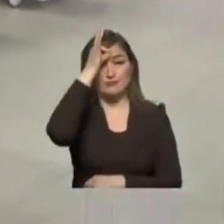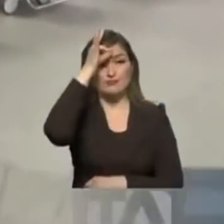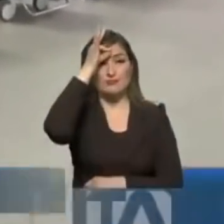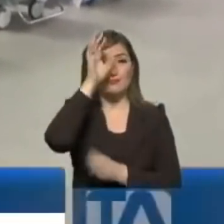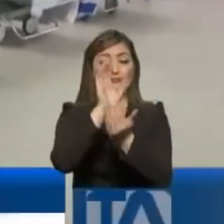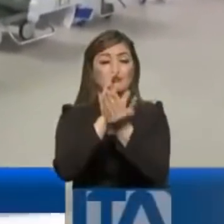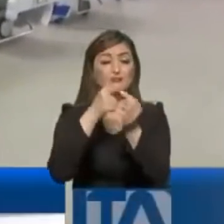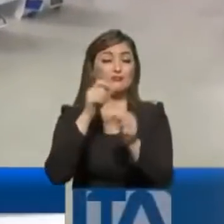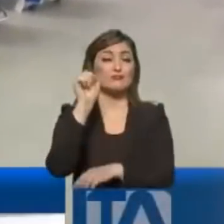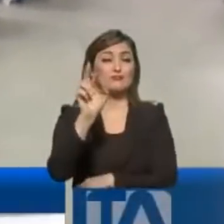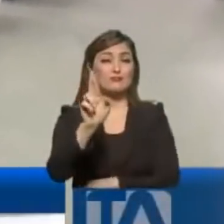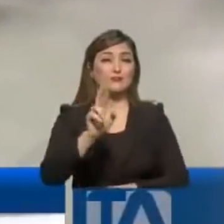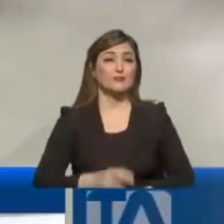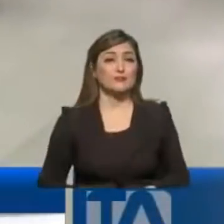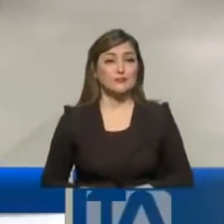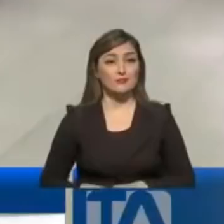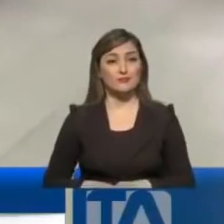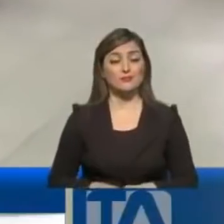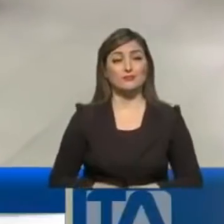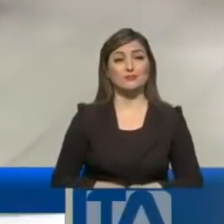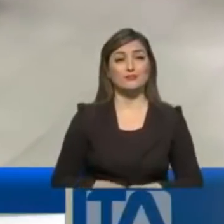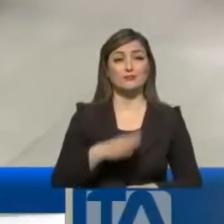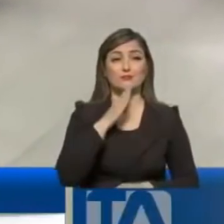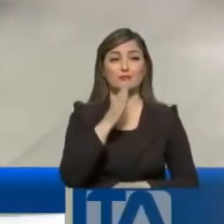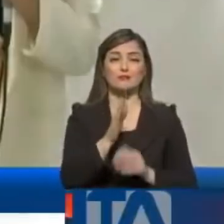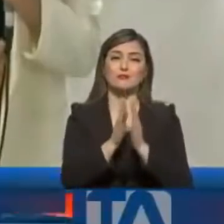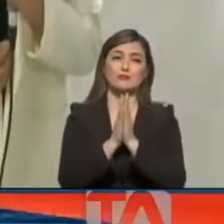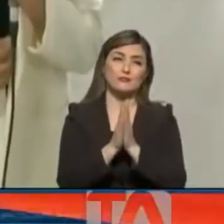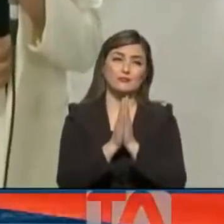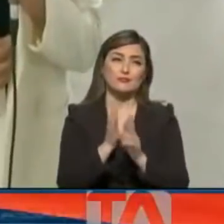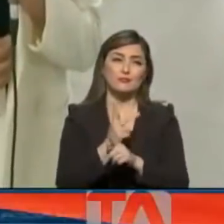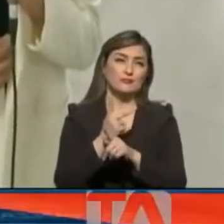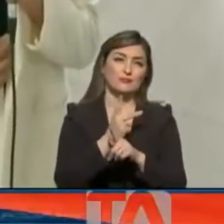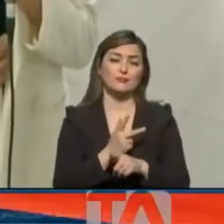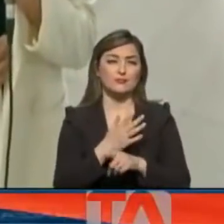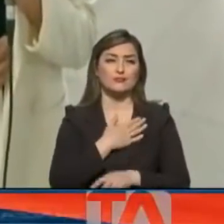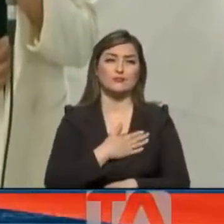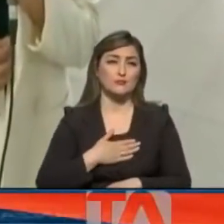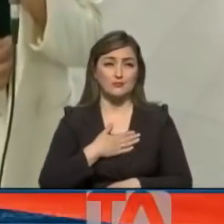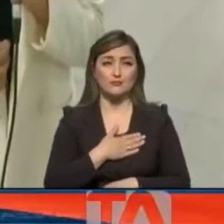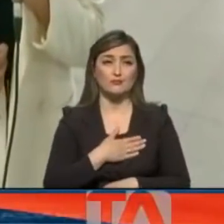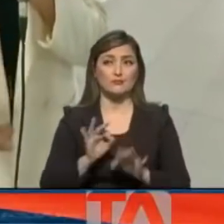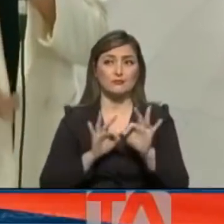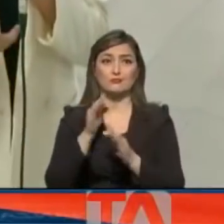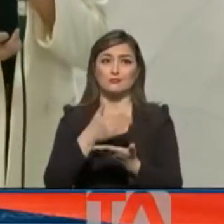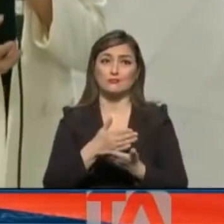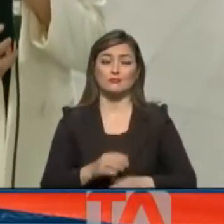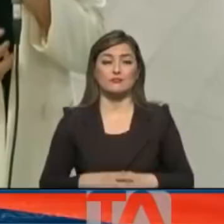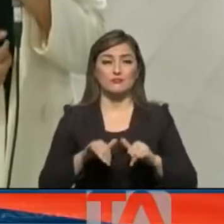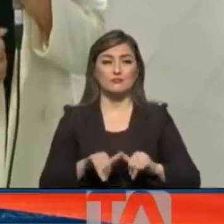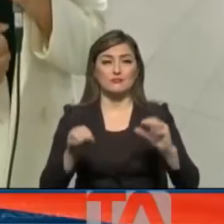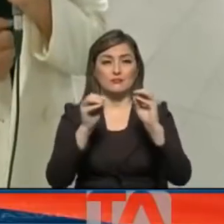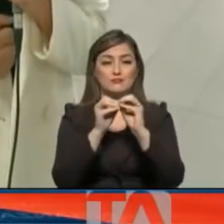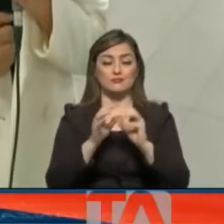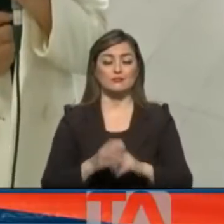hospital IES Quito Sur? Como siempre, el llamado es a mantener las medidas de bioseguridad para evitar contagio. Regresamos